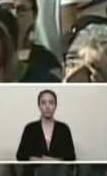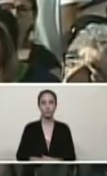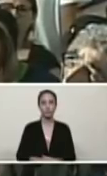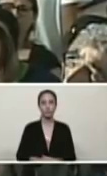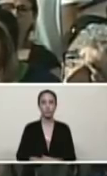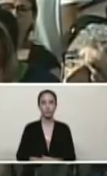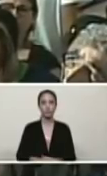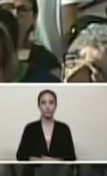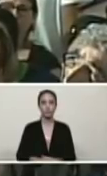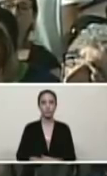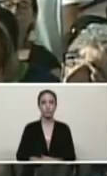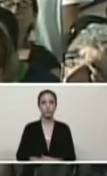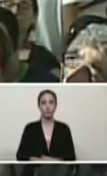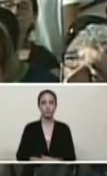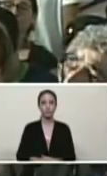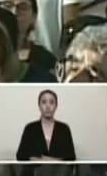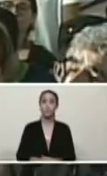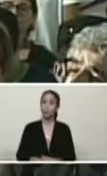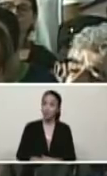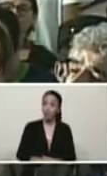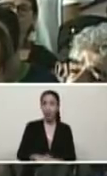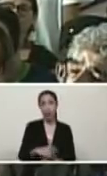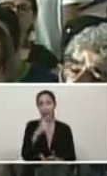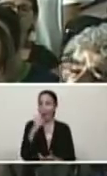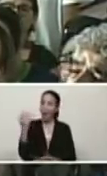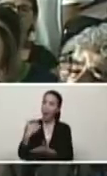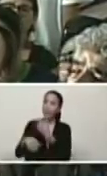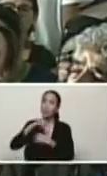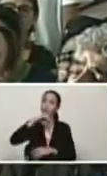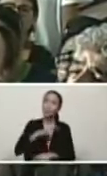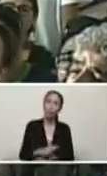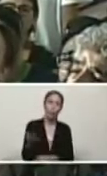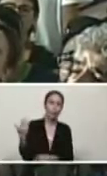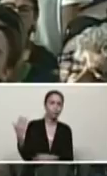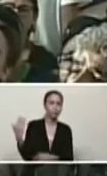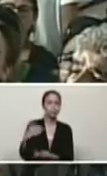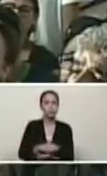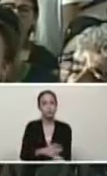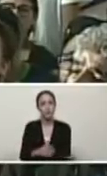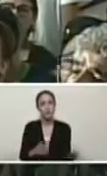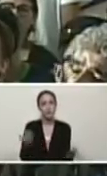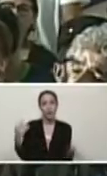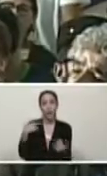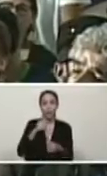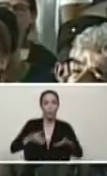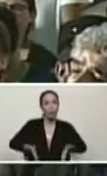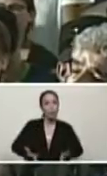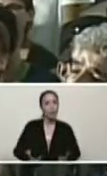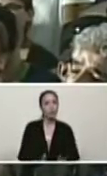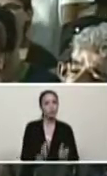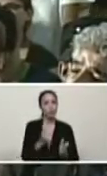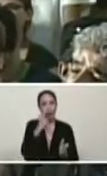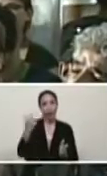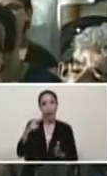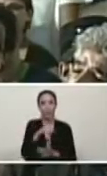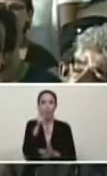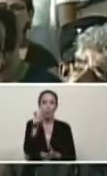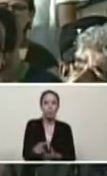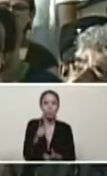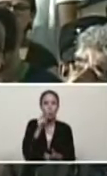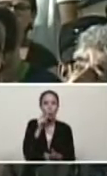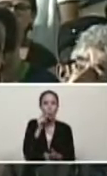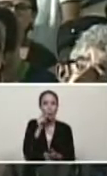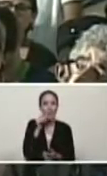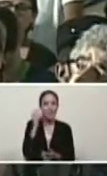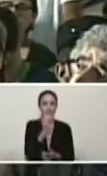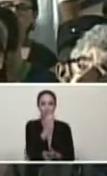of Commander Ernesto Che Guevara. En la fecha histórica muy significativa del nacimiento del comandante Che Guevara. The